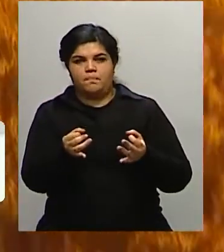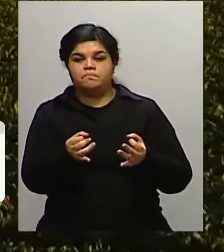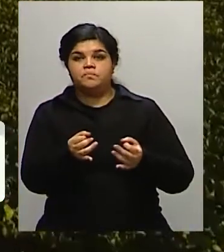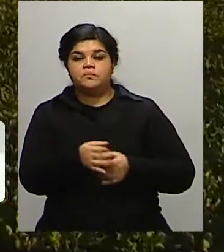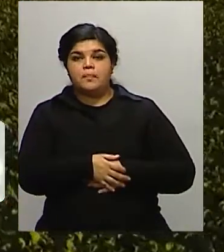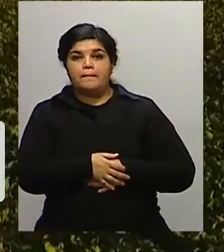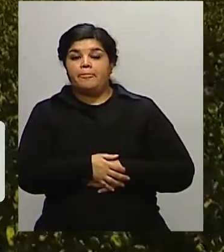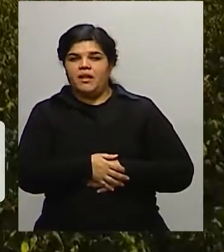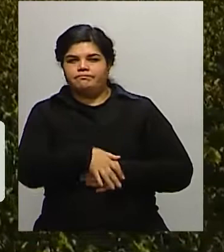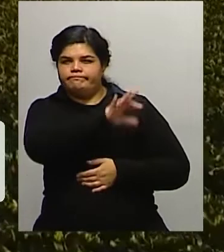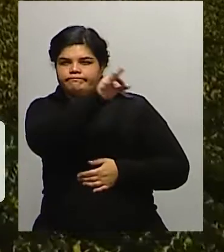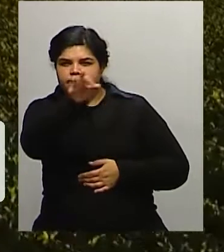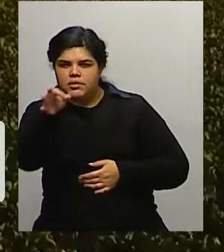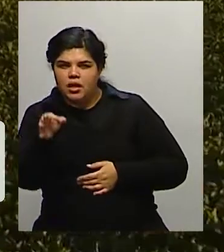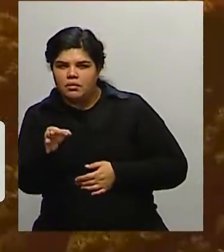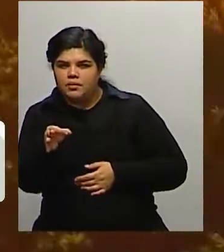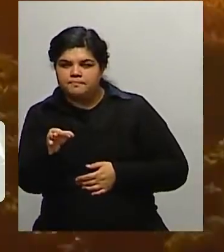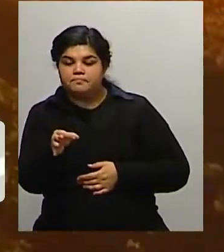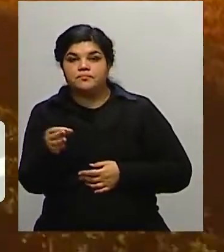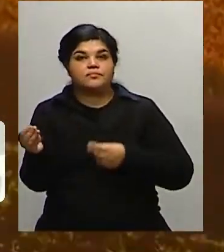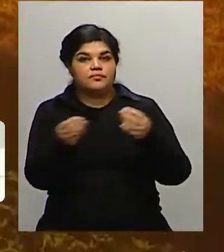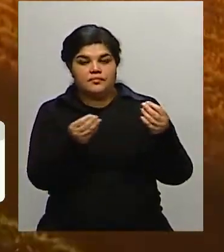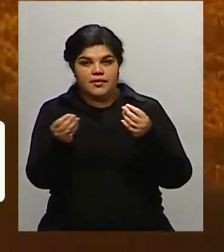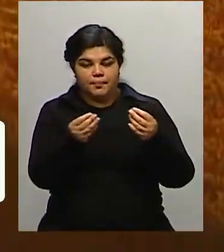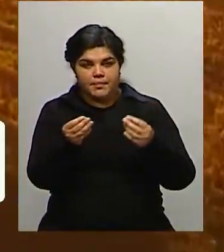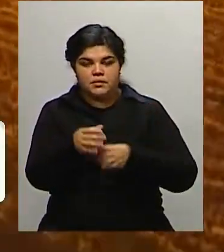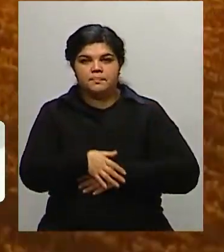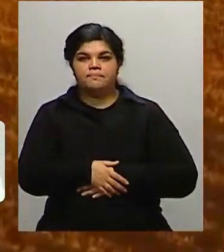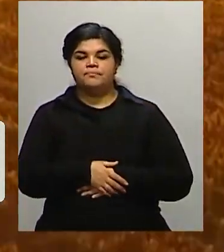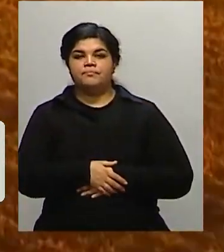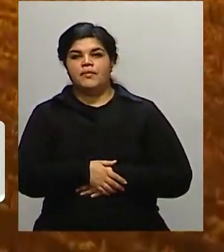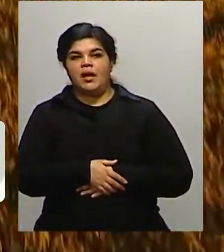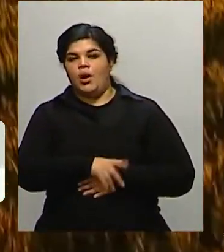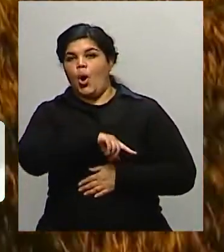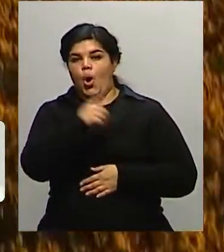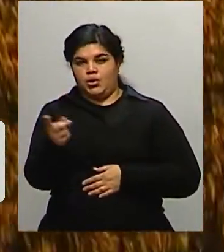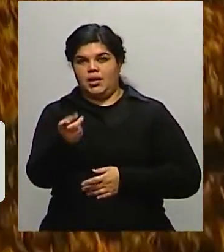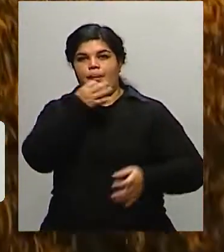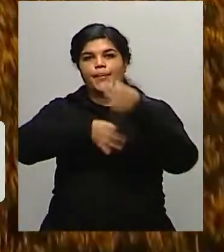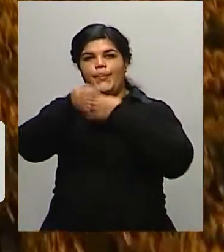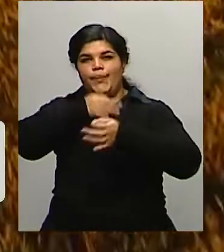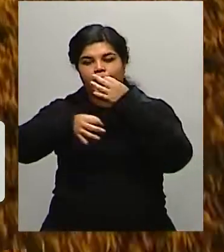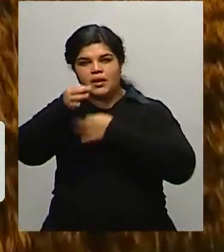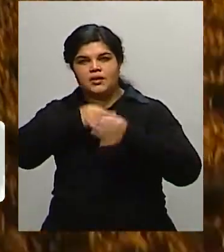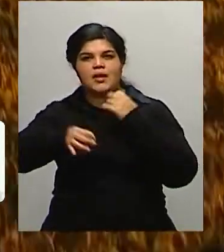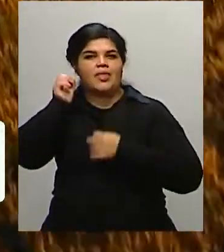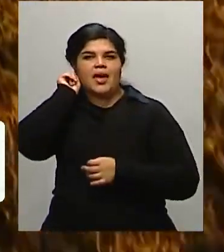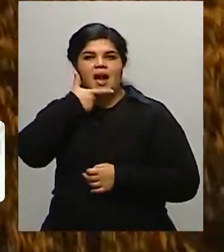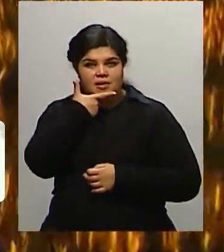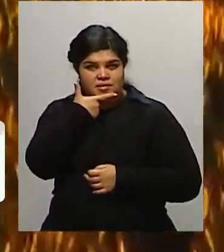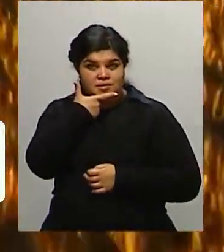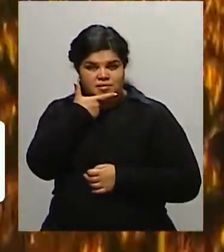también que pega por el otro lado, que es por las importaciones de gas. Y efectivamente